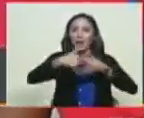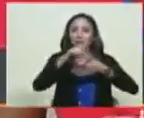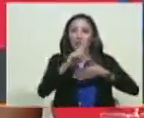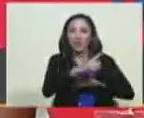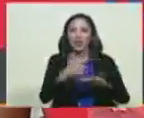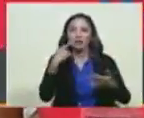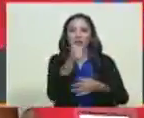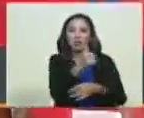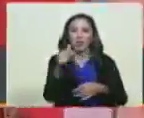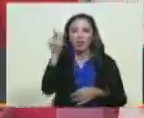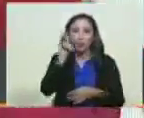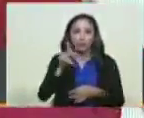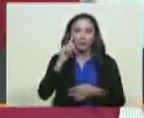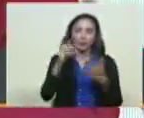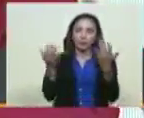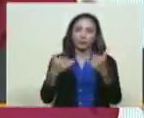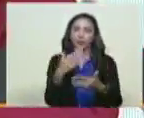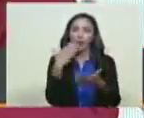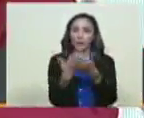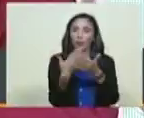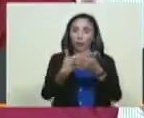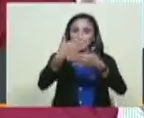ya le he entregado ya